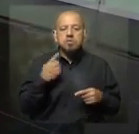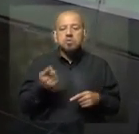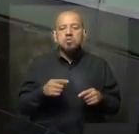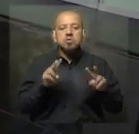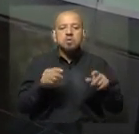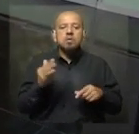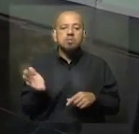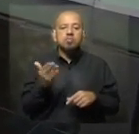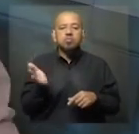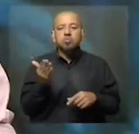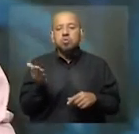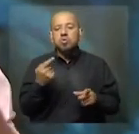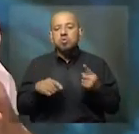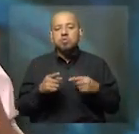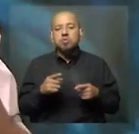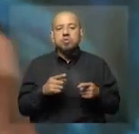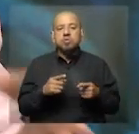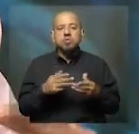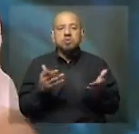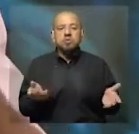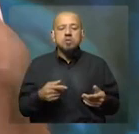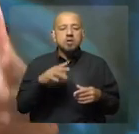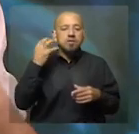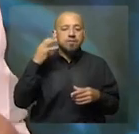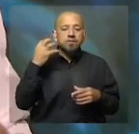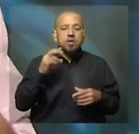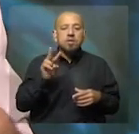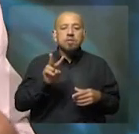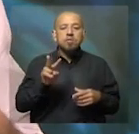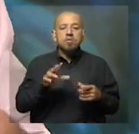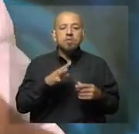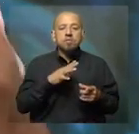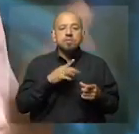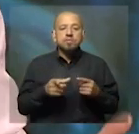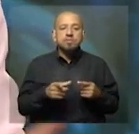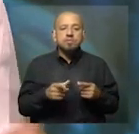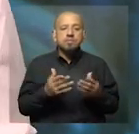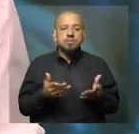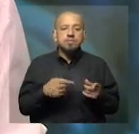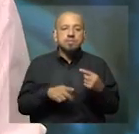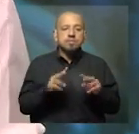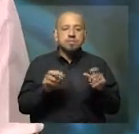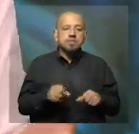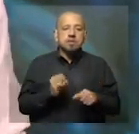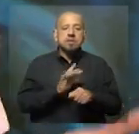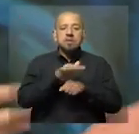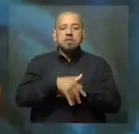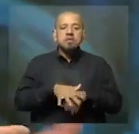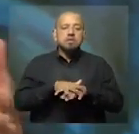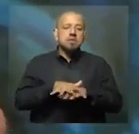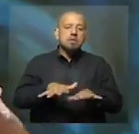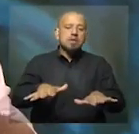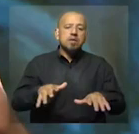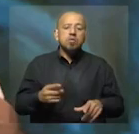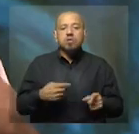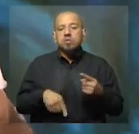producción agropecuaria, en lo que es la hortifruticultura, hace muchos años se ha normalizado el uso del riego. Claro. Y eso, de alguna forma,